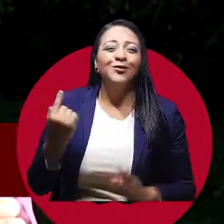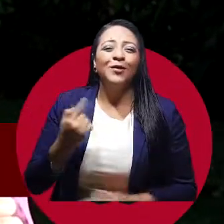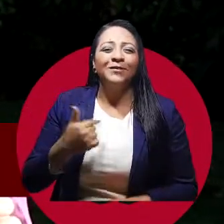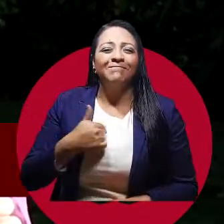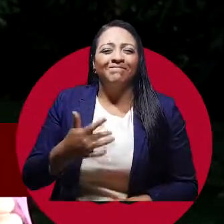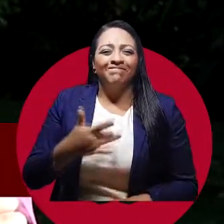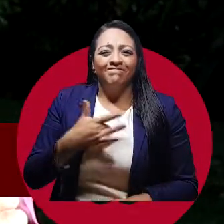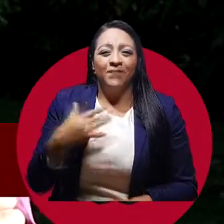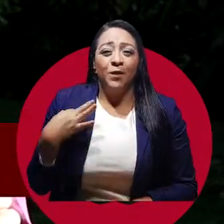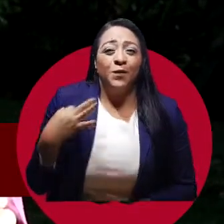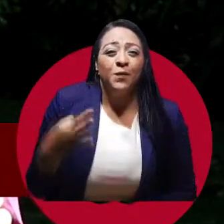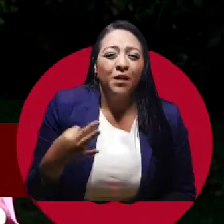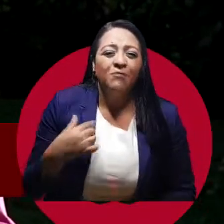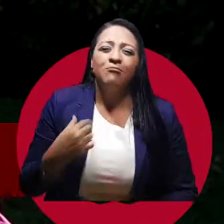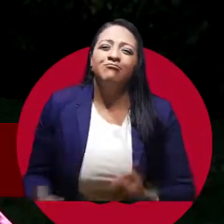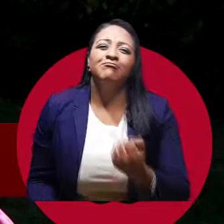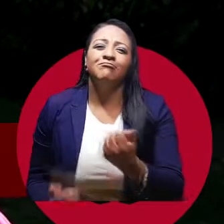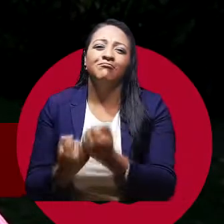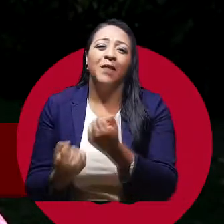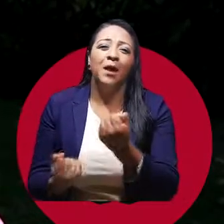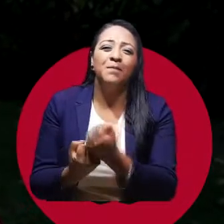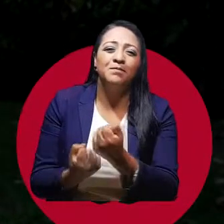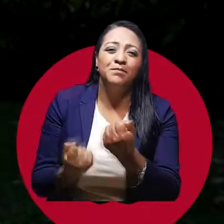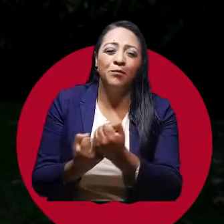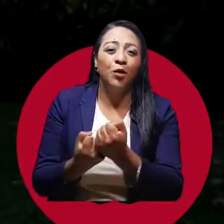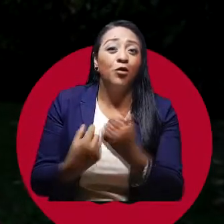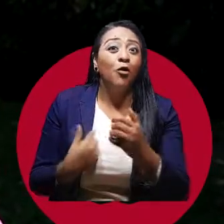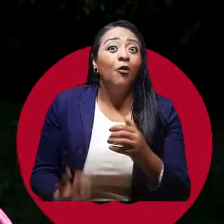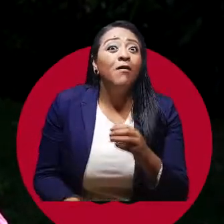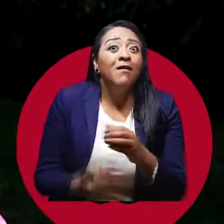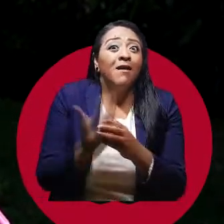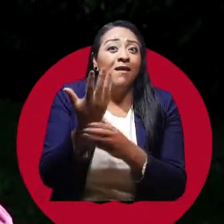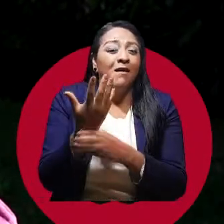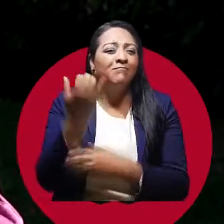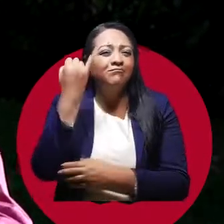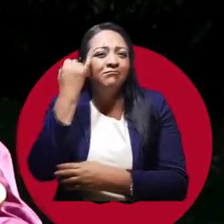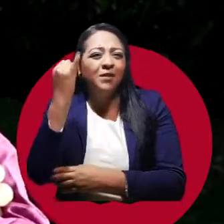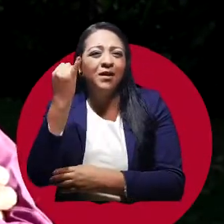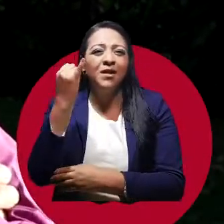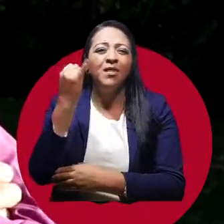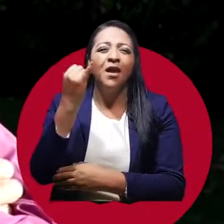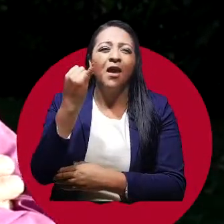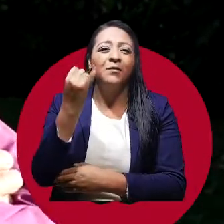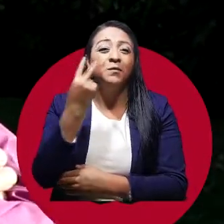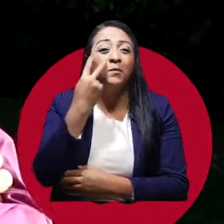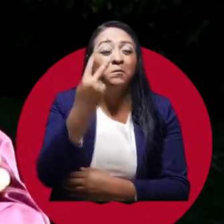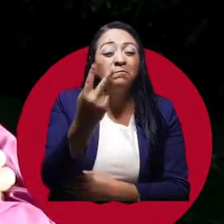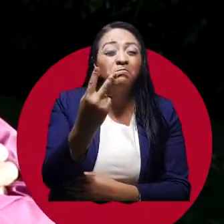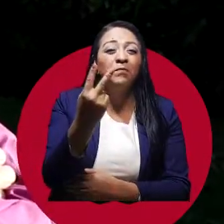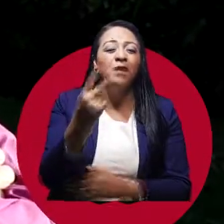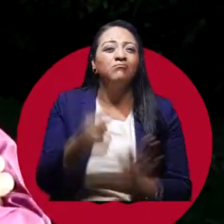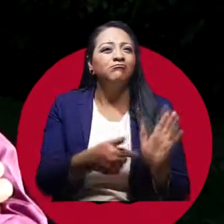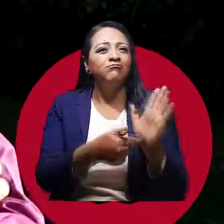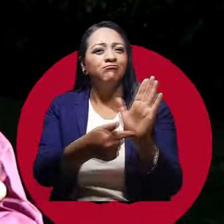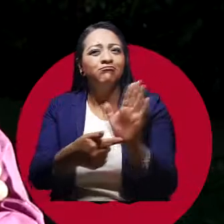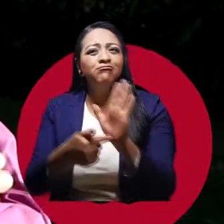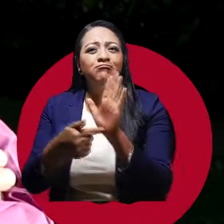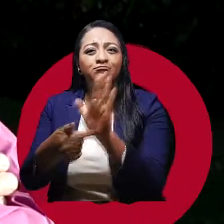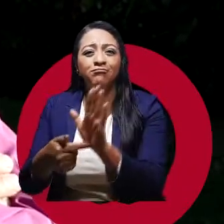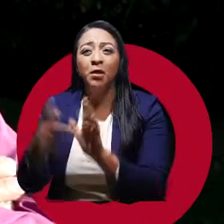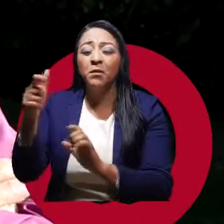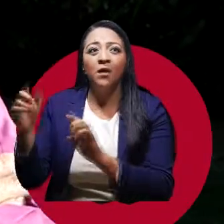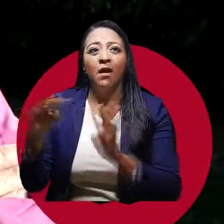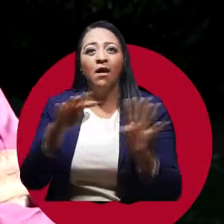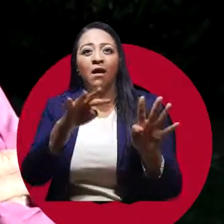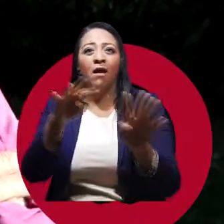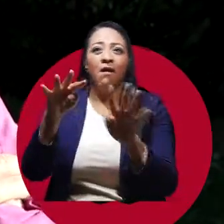puro placer estético, yo me di el trabajo de crear ya una obra a escala 1:1 para que la vean y